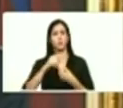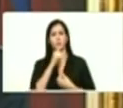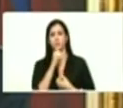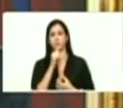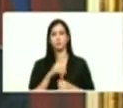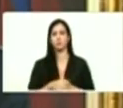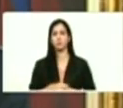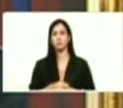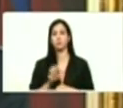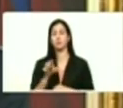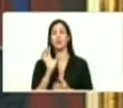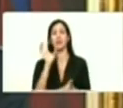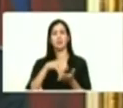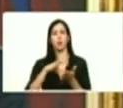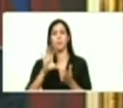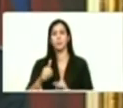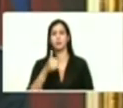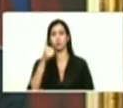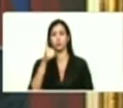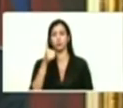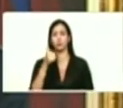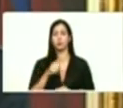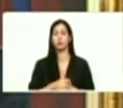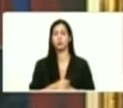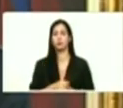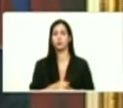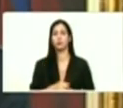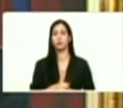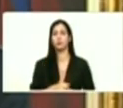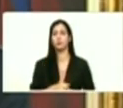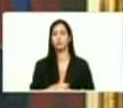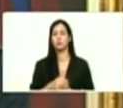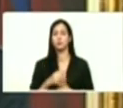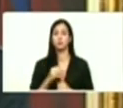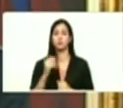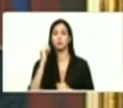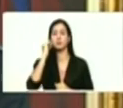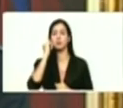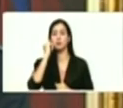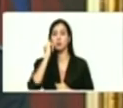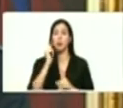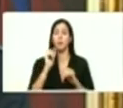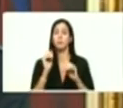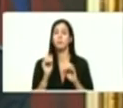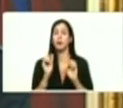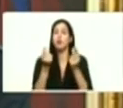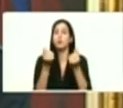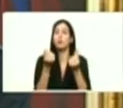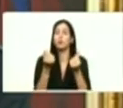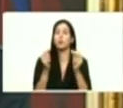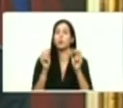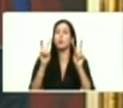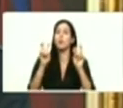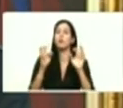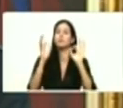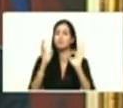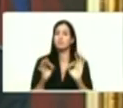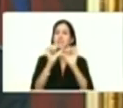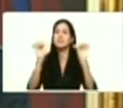en el estado mayor para la fijación del nuevo sistema de precios y la